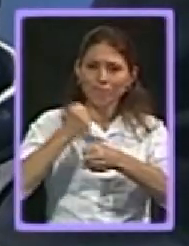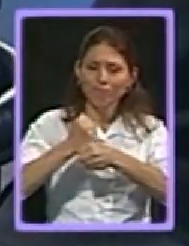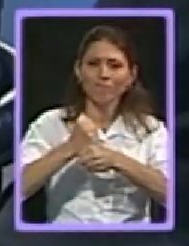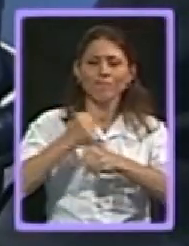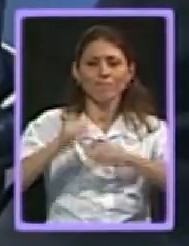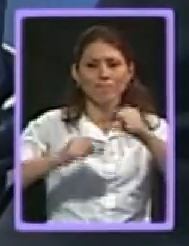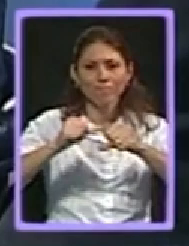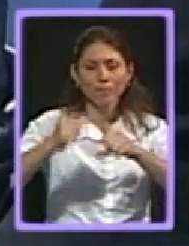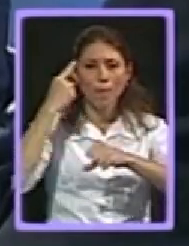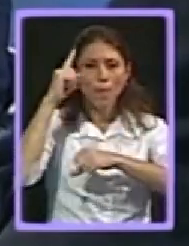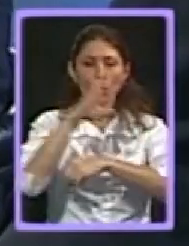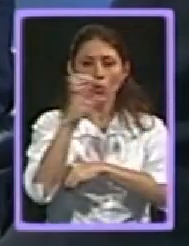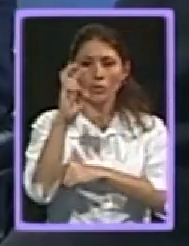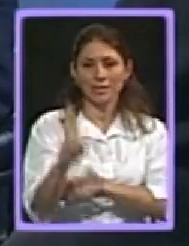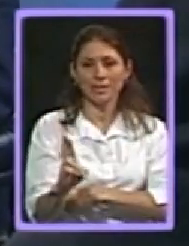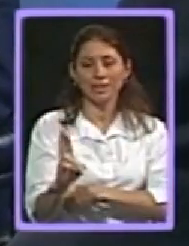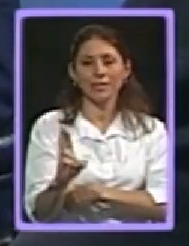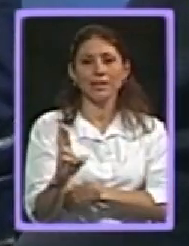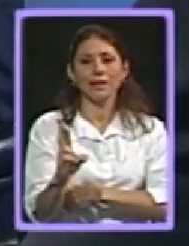país.